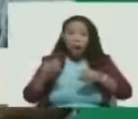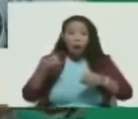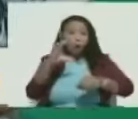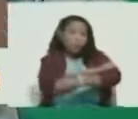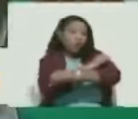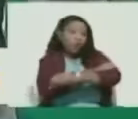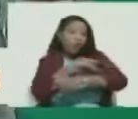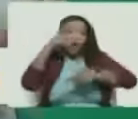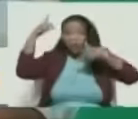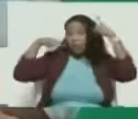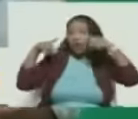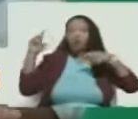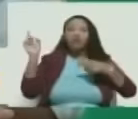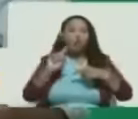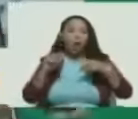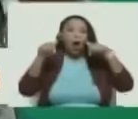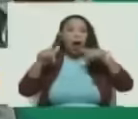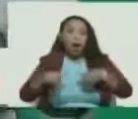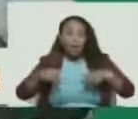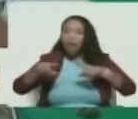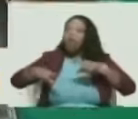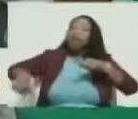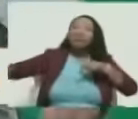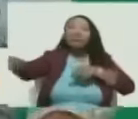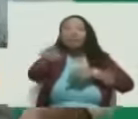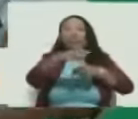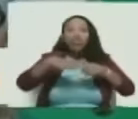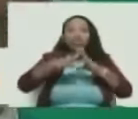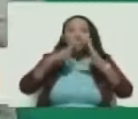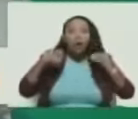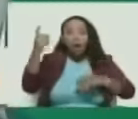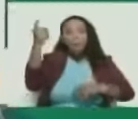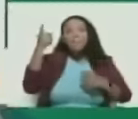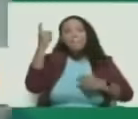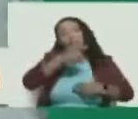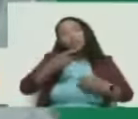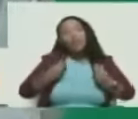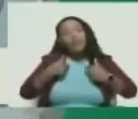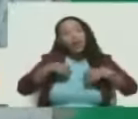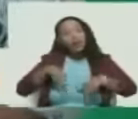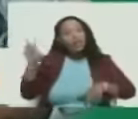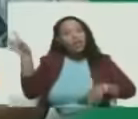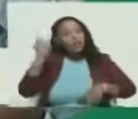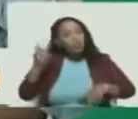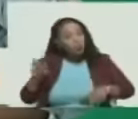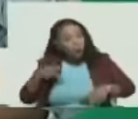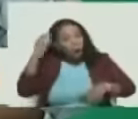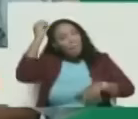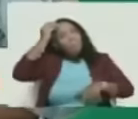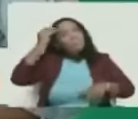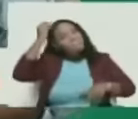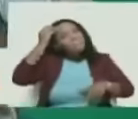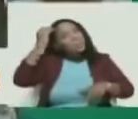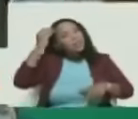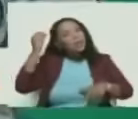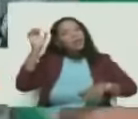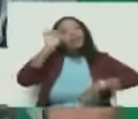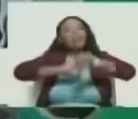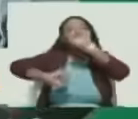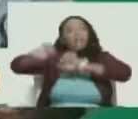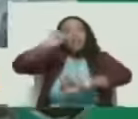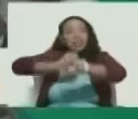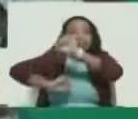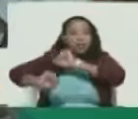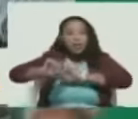patria, que debemos dar un paso adelante para defenderla, para cuidarla, como se ama, como se defiende una madre. Ahora nos toca defender a la gran